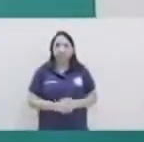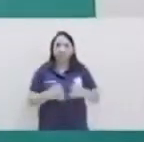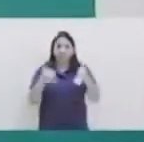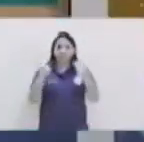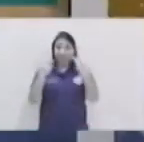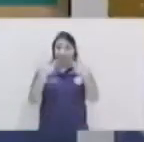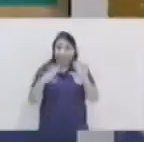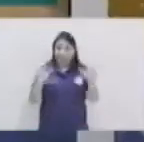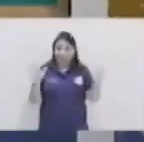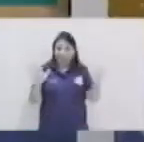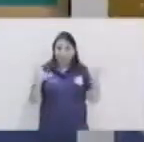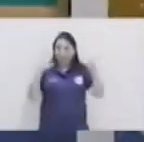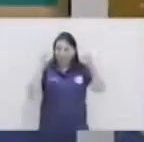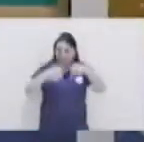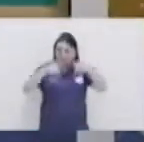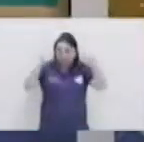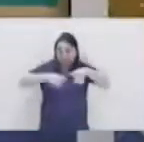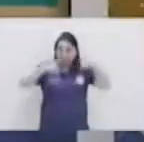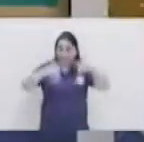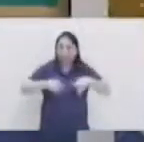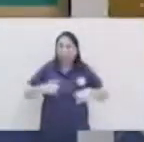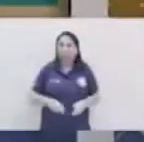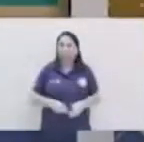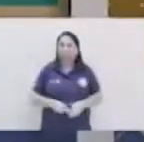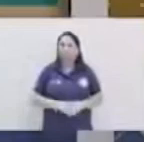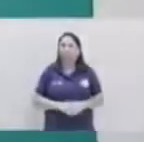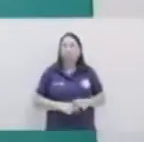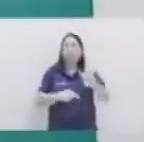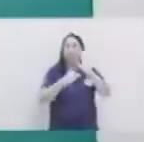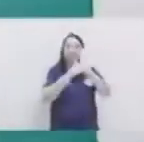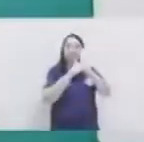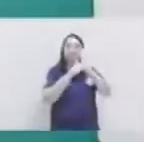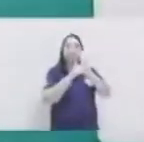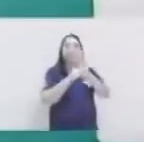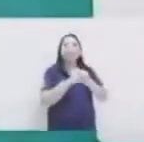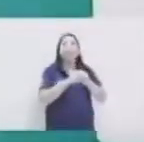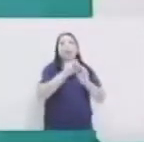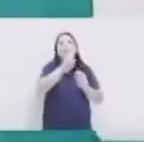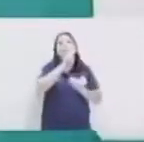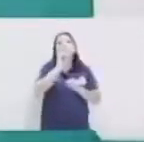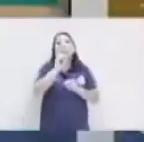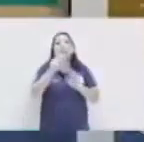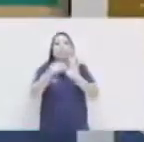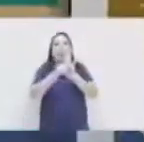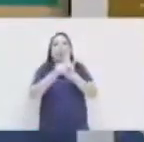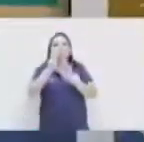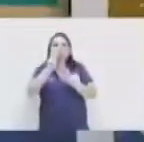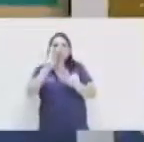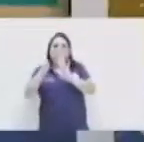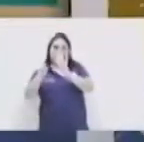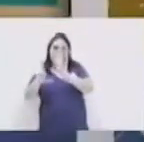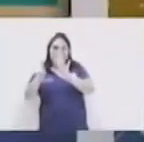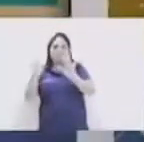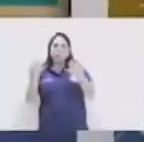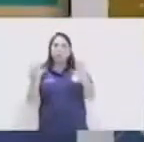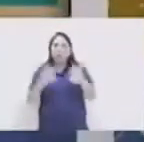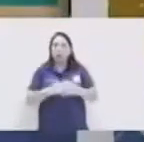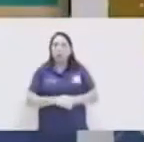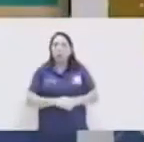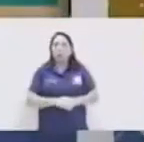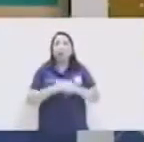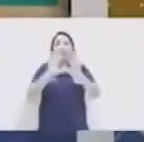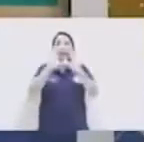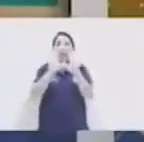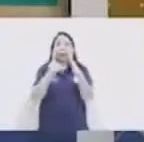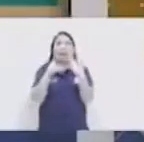Muy bien. Vamos a realizar entonces ahora la resta que tenemos en el numerador. 20 menos 36 nos